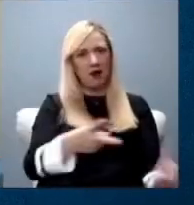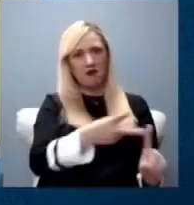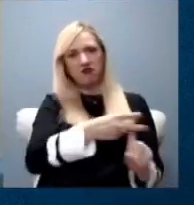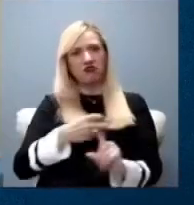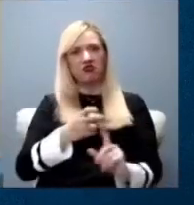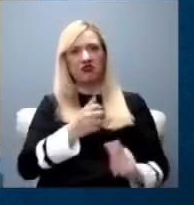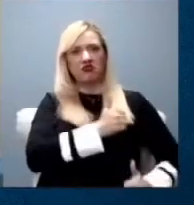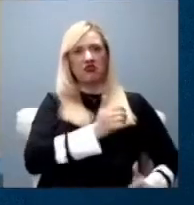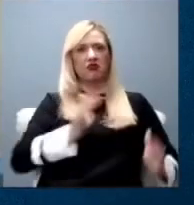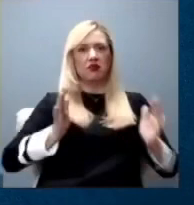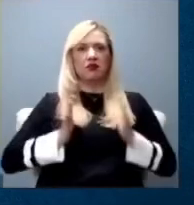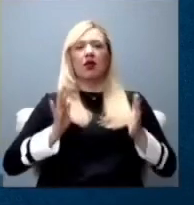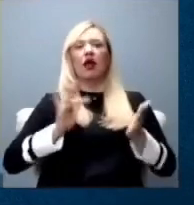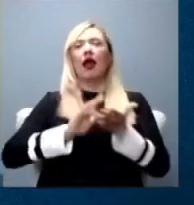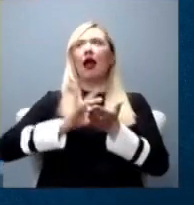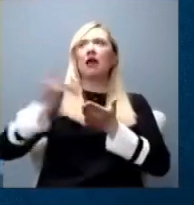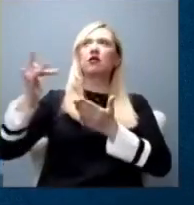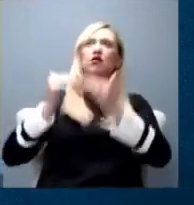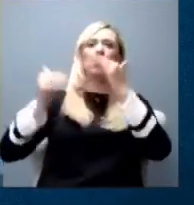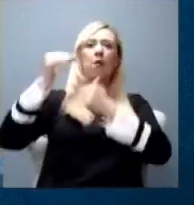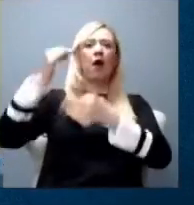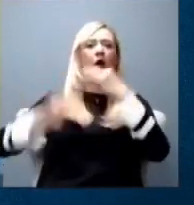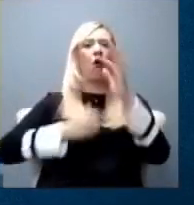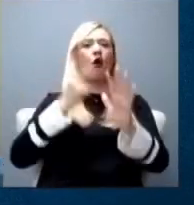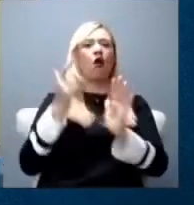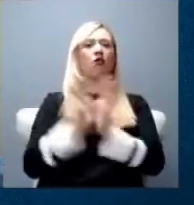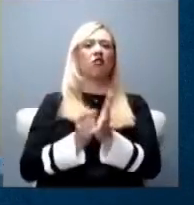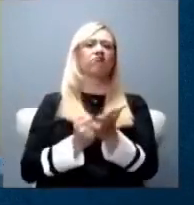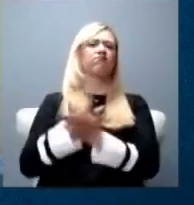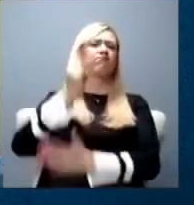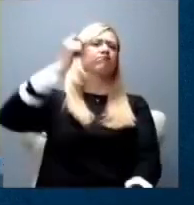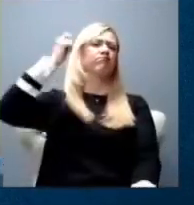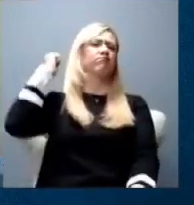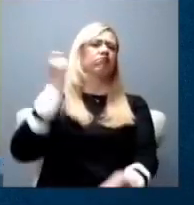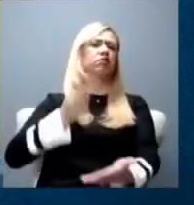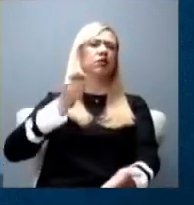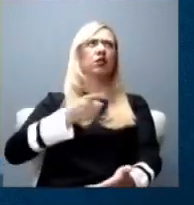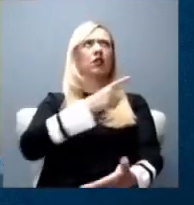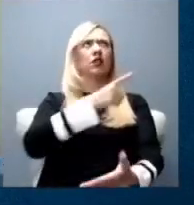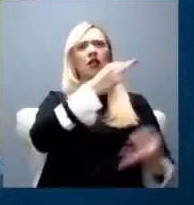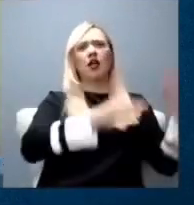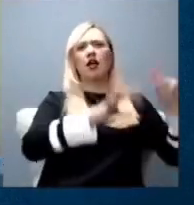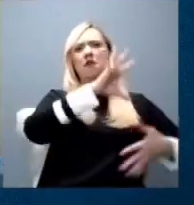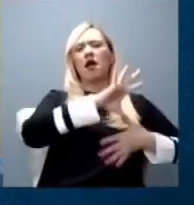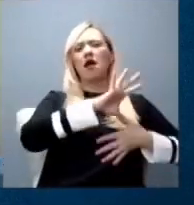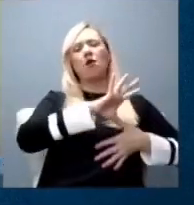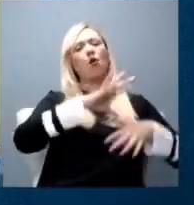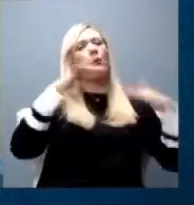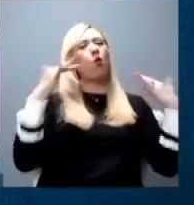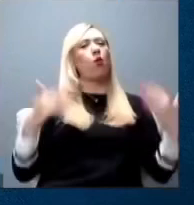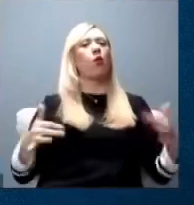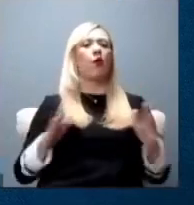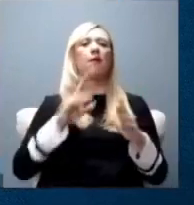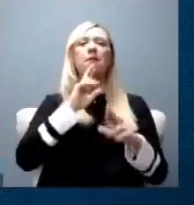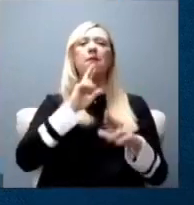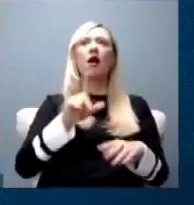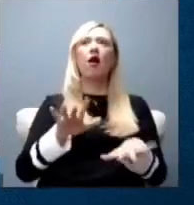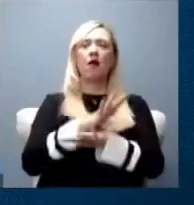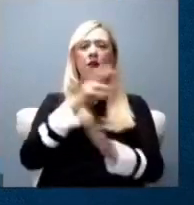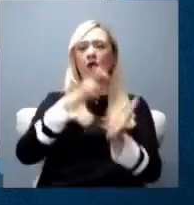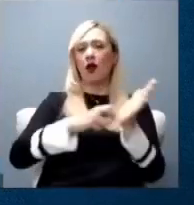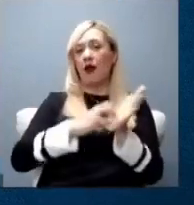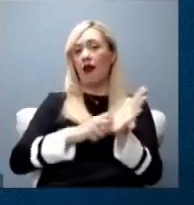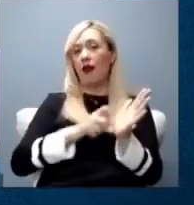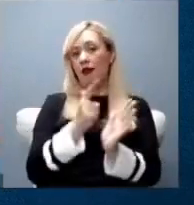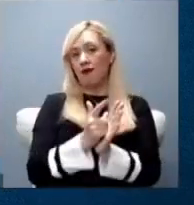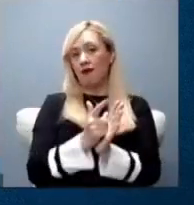y que la Suprema Corte de la Nación ha abordado en diferentes casos, en muchas ocasiones. Así es, Joaquín, pues